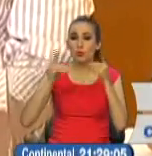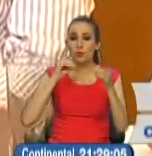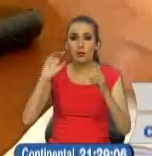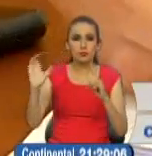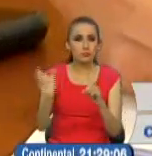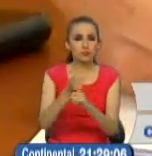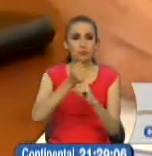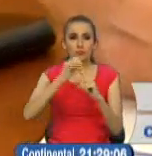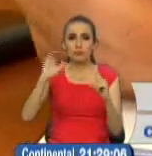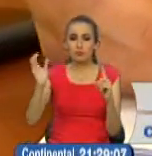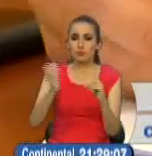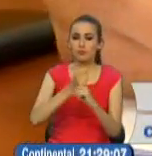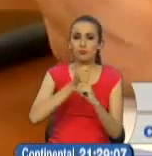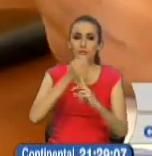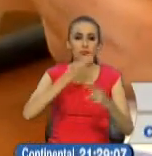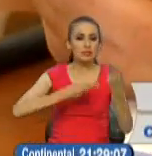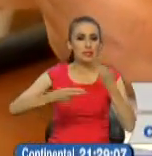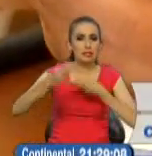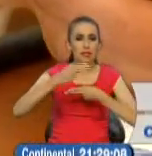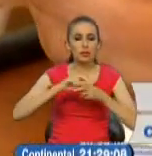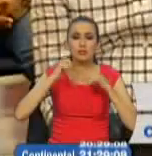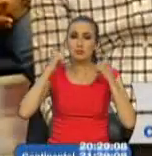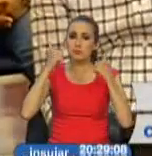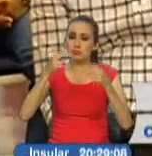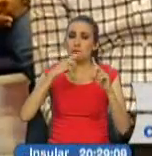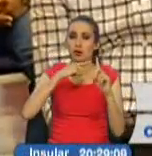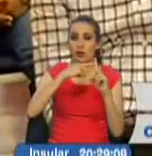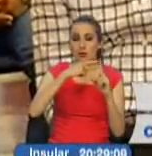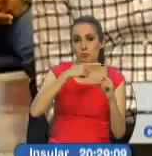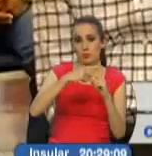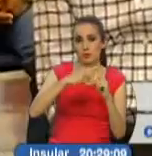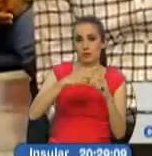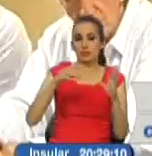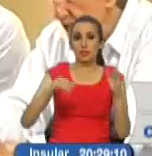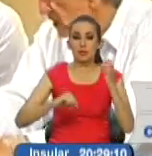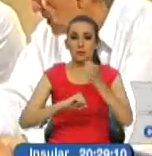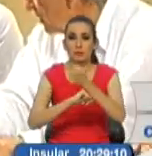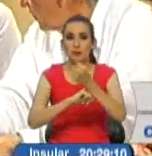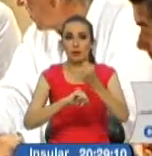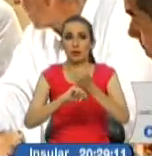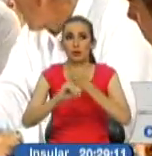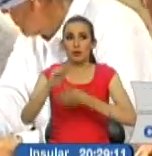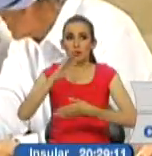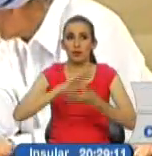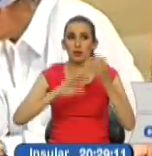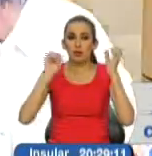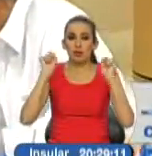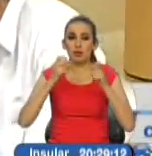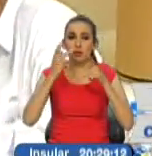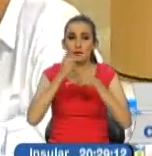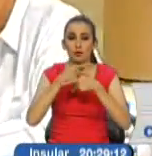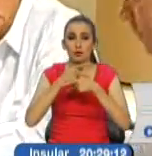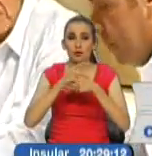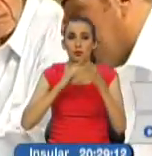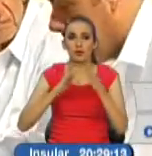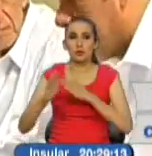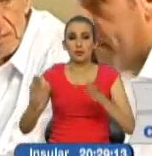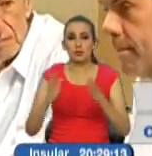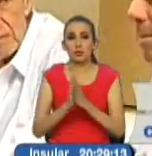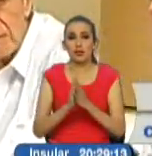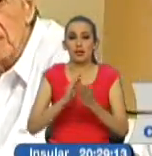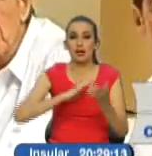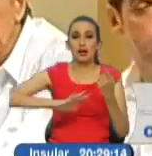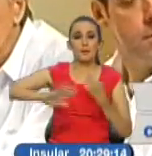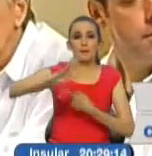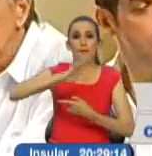conseguido negociaciones fructíferas para las empresas, consolidando el bien común con mayor productividad en un adecuado ambiente laboral